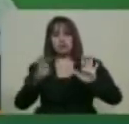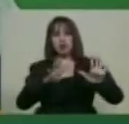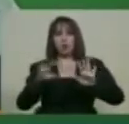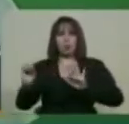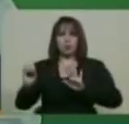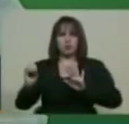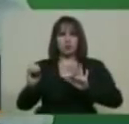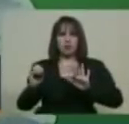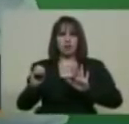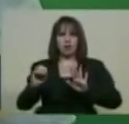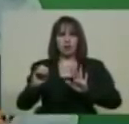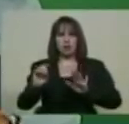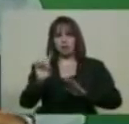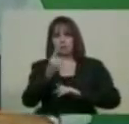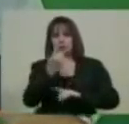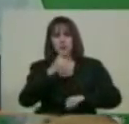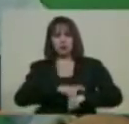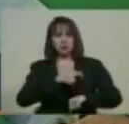90, de la primera década.